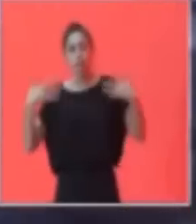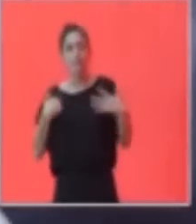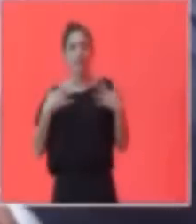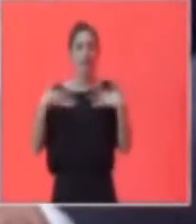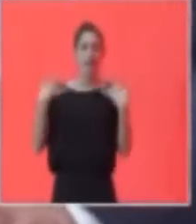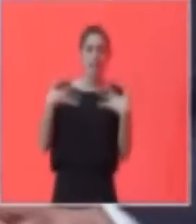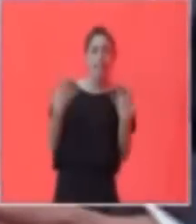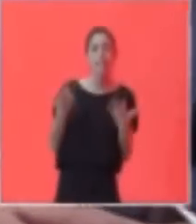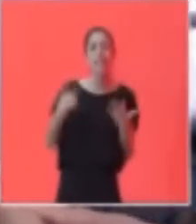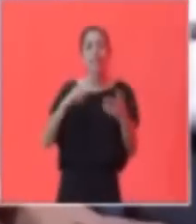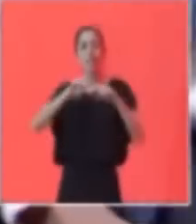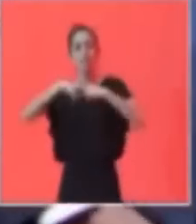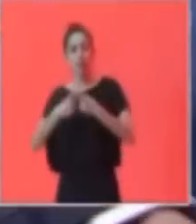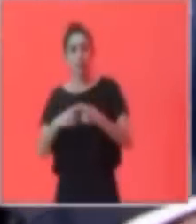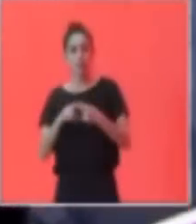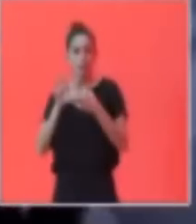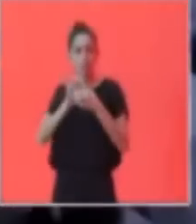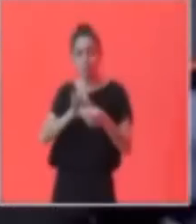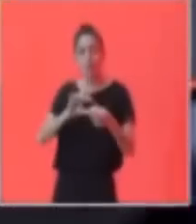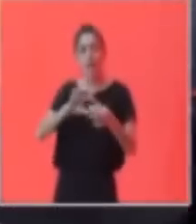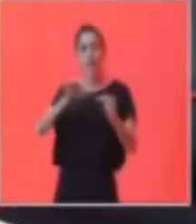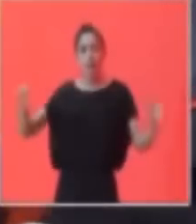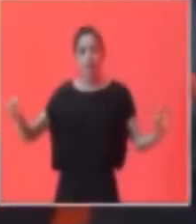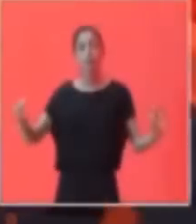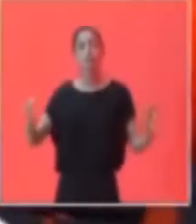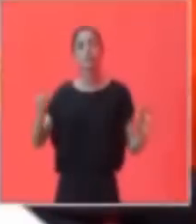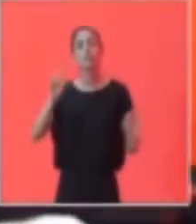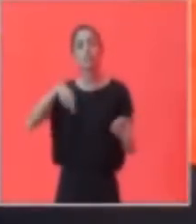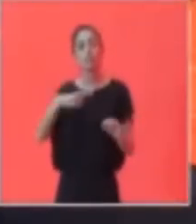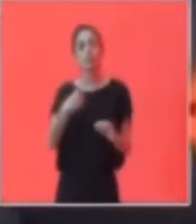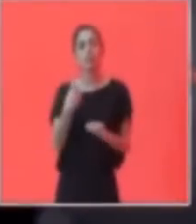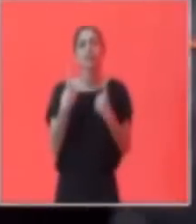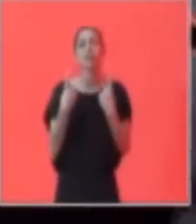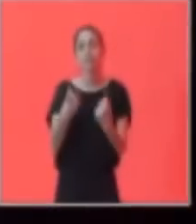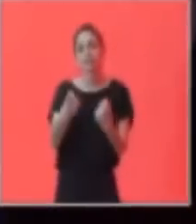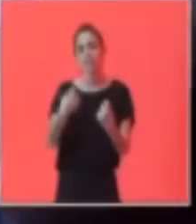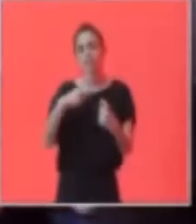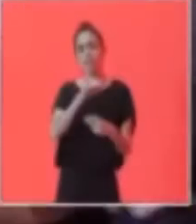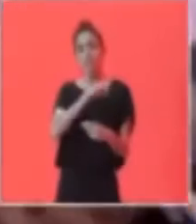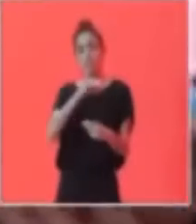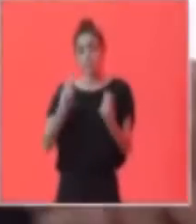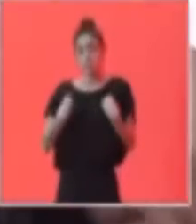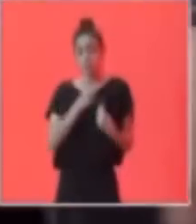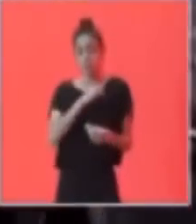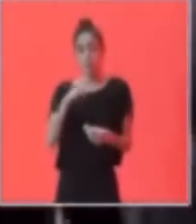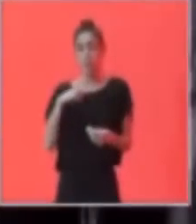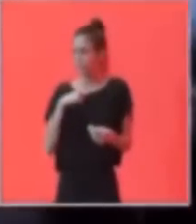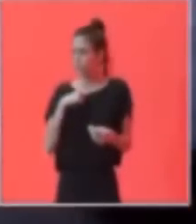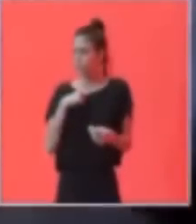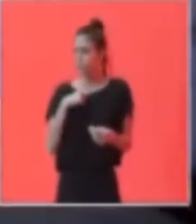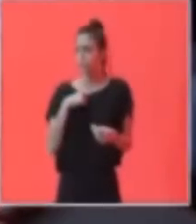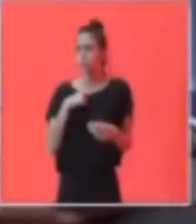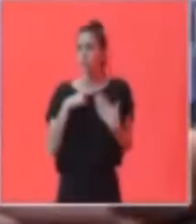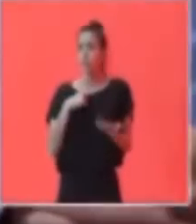el sentido de la familia, los amigos o la necesidad de que nuestra vida más personal tenga raíces, que es lo